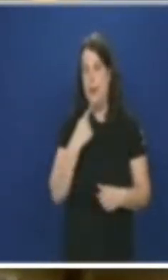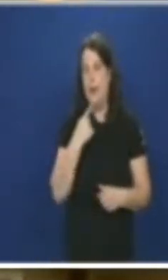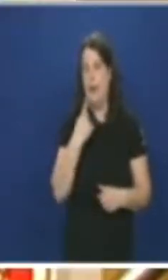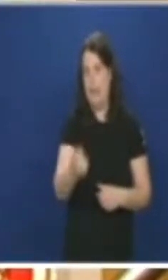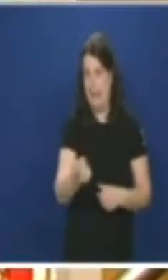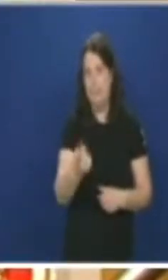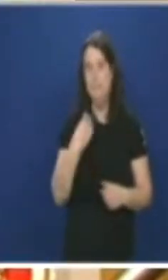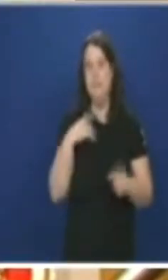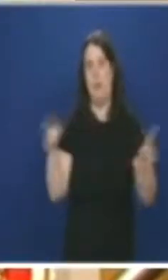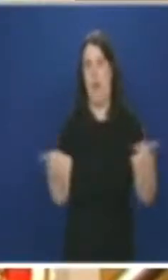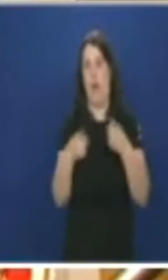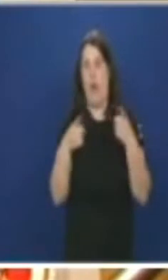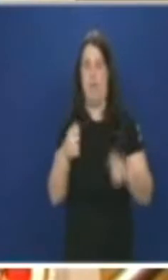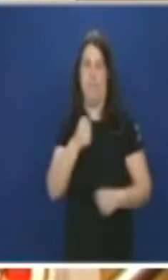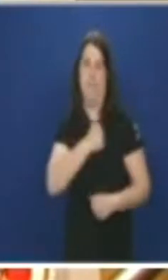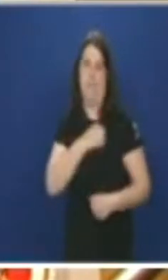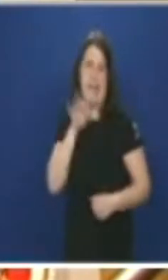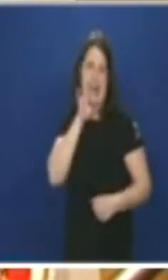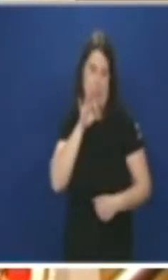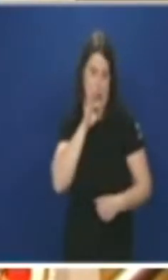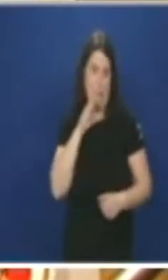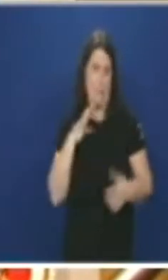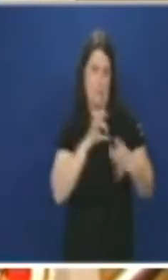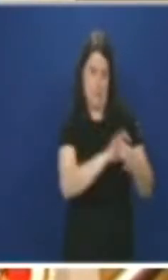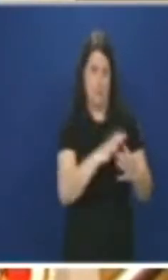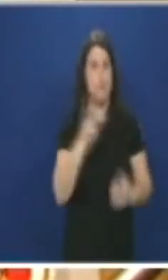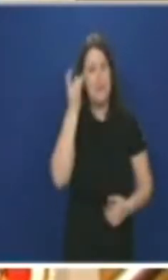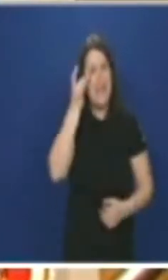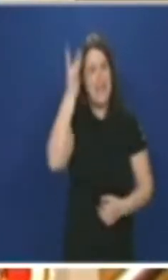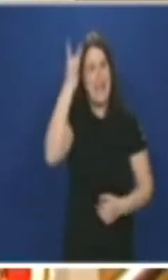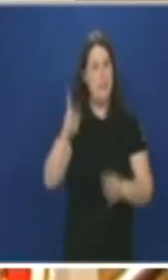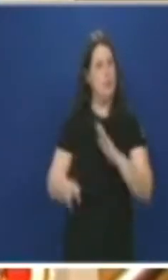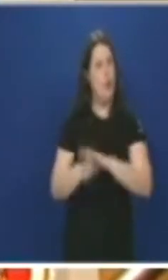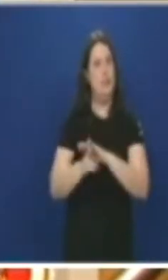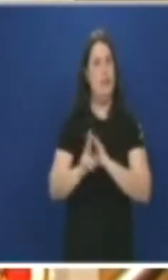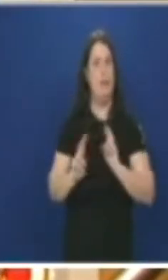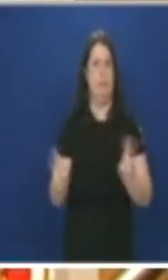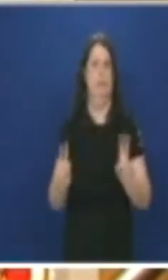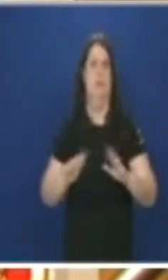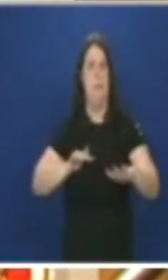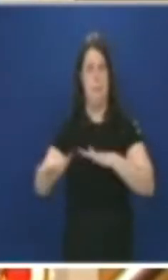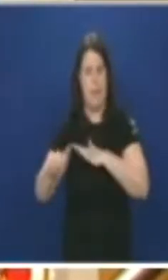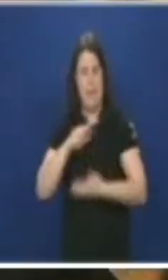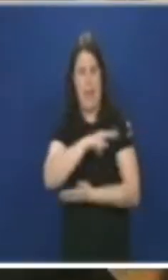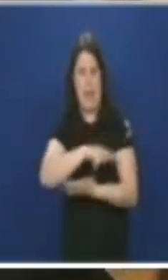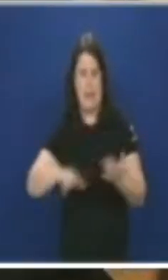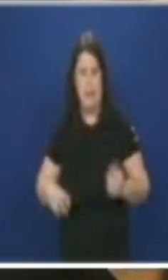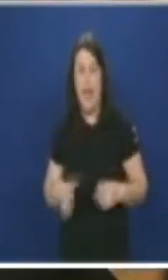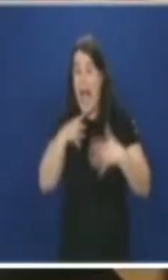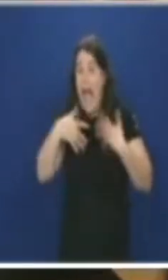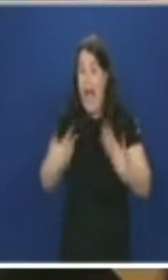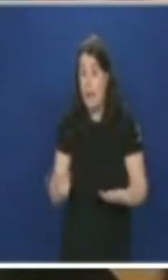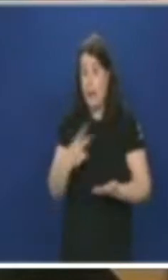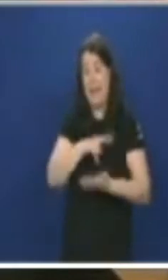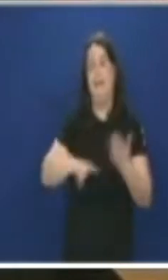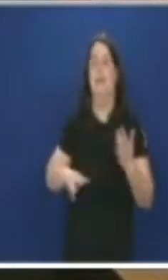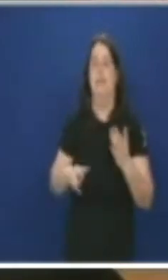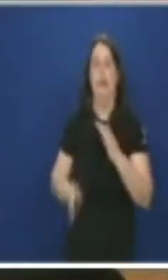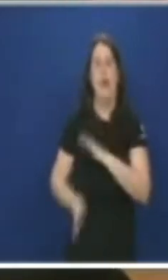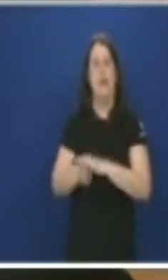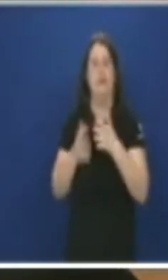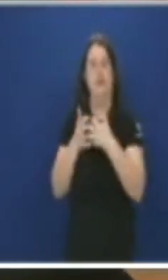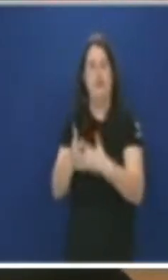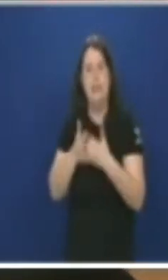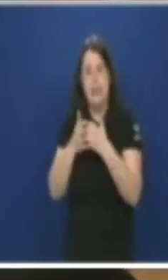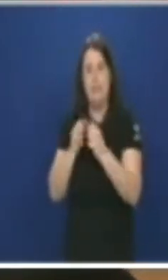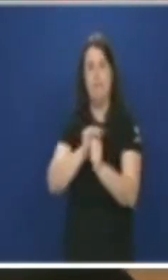himno. Son ideas, en fin, que seguen vivas na Galicia que nestes días loita por superar a pandemia e as